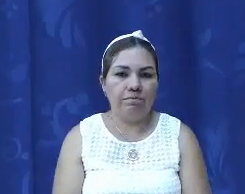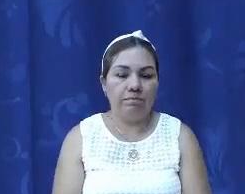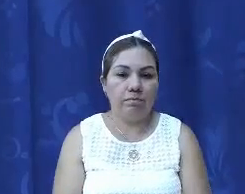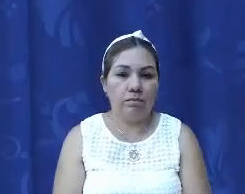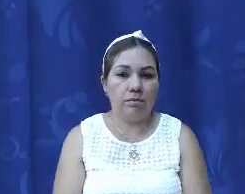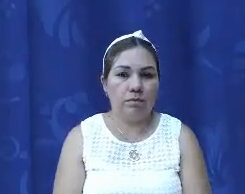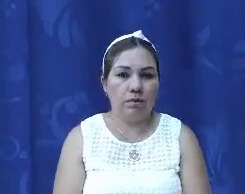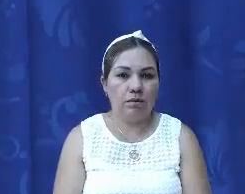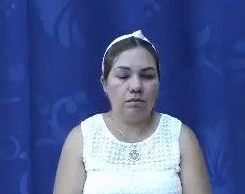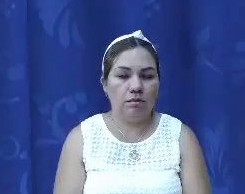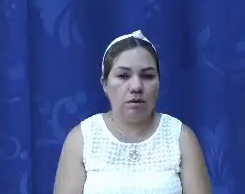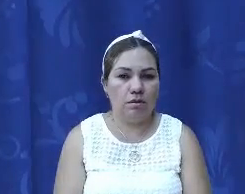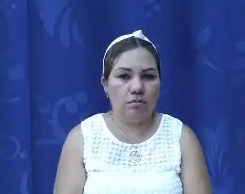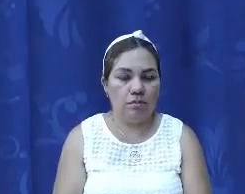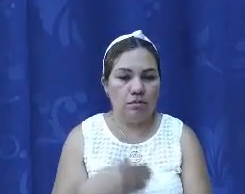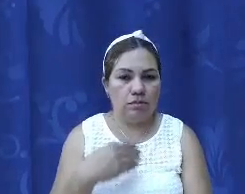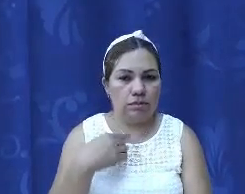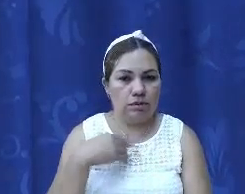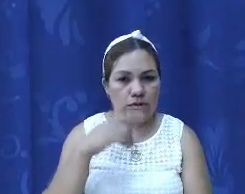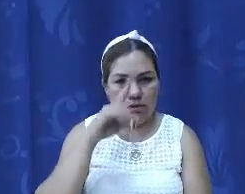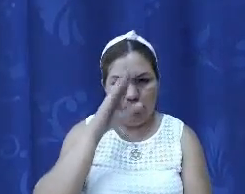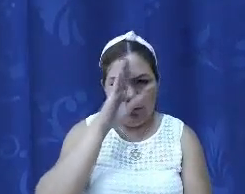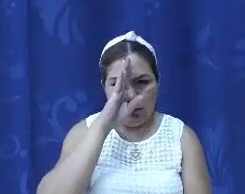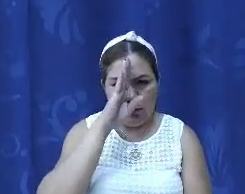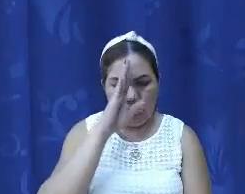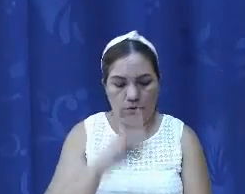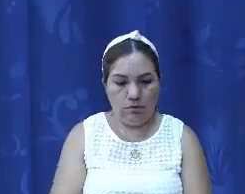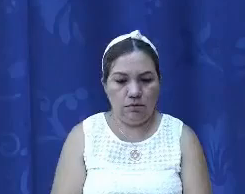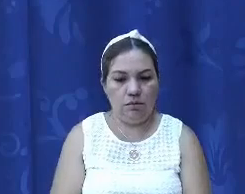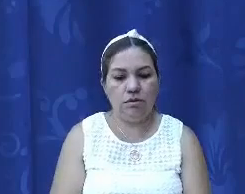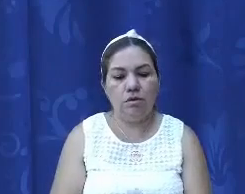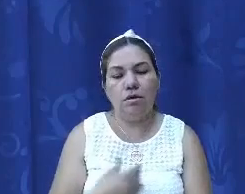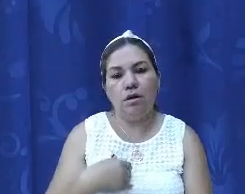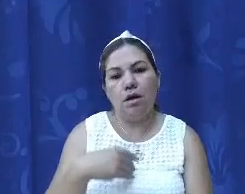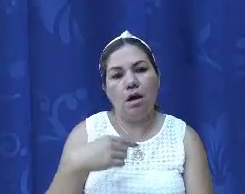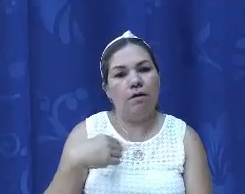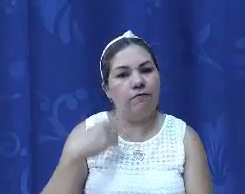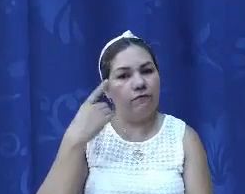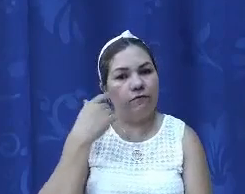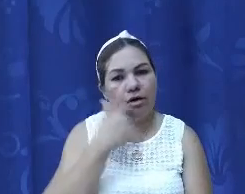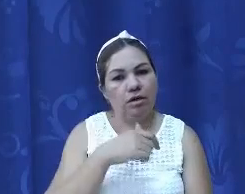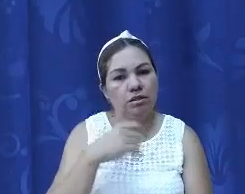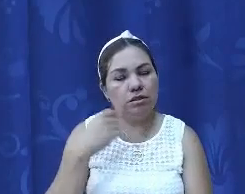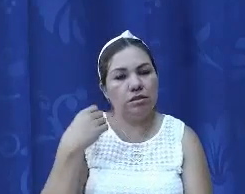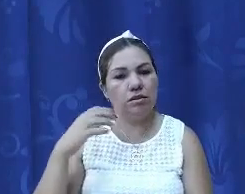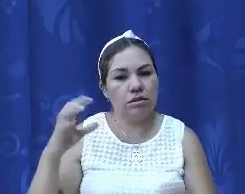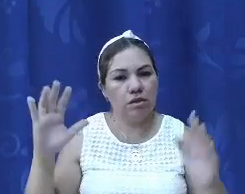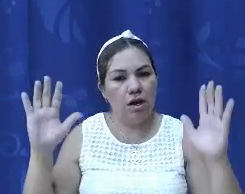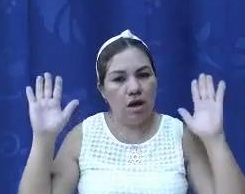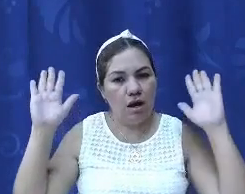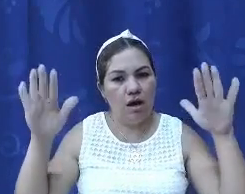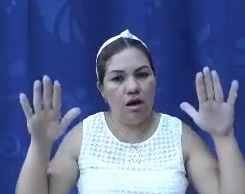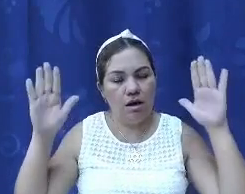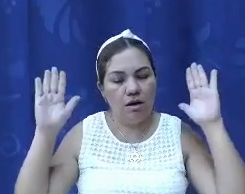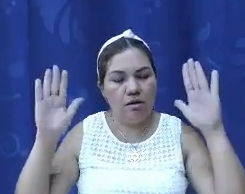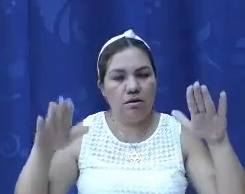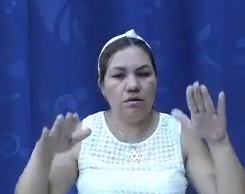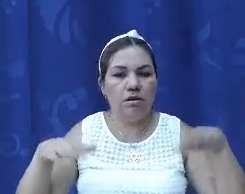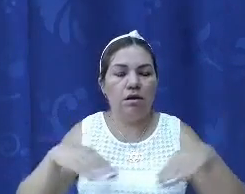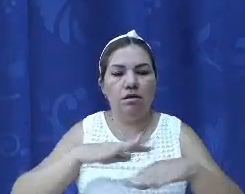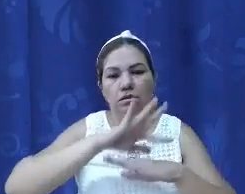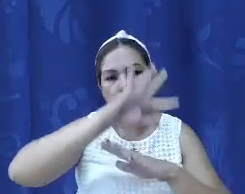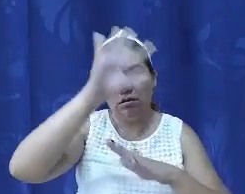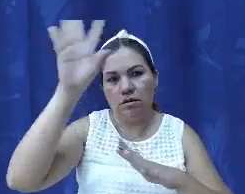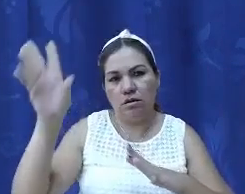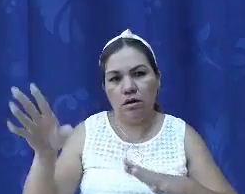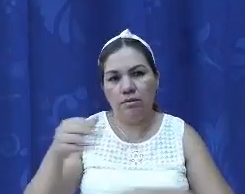atienda esto. Necesitamos las alas de la gran águila para calafatear nuestra arca. Diga conmigo, las